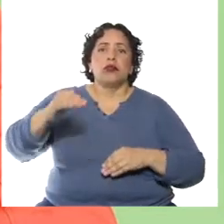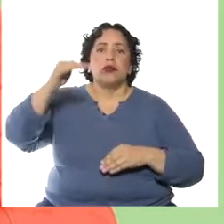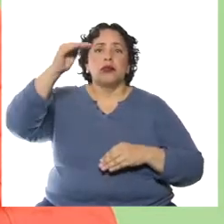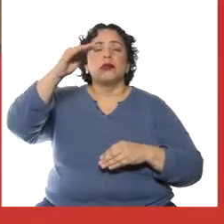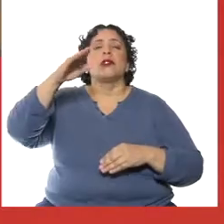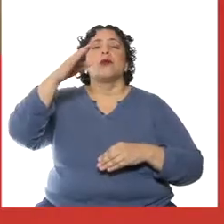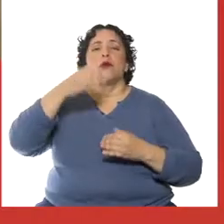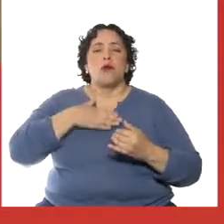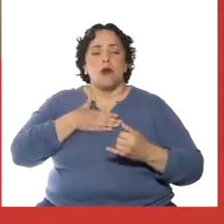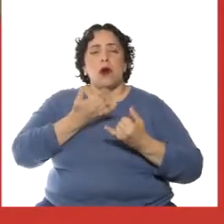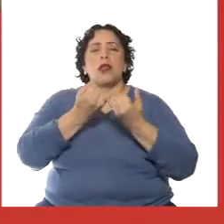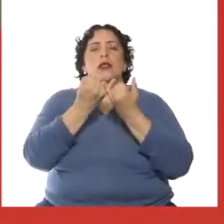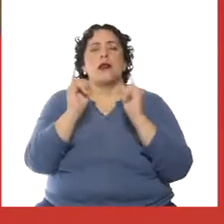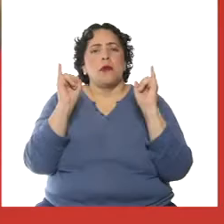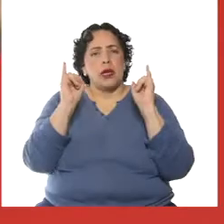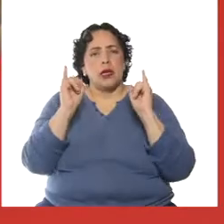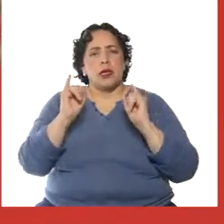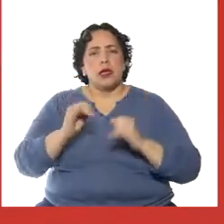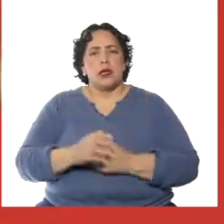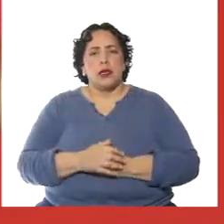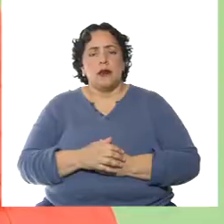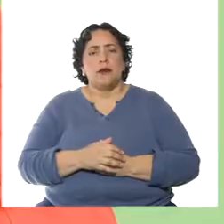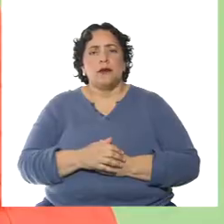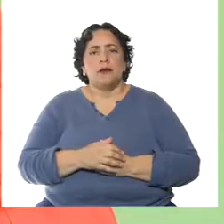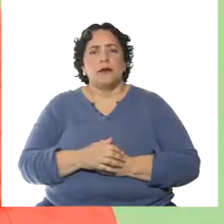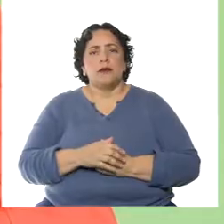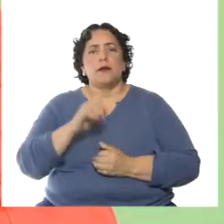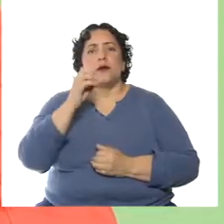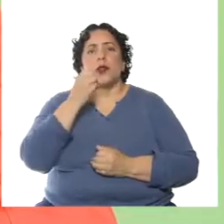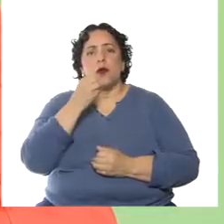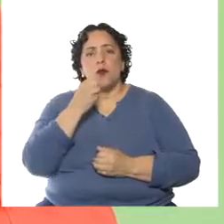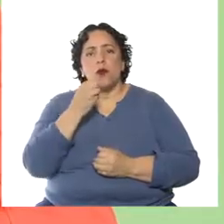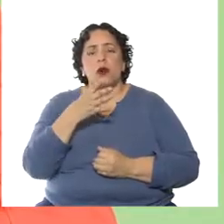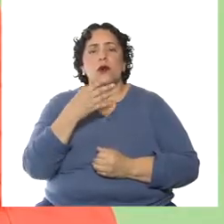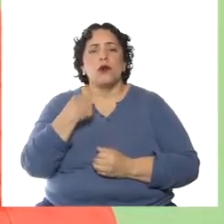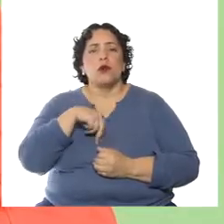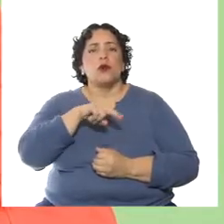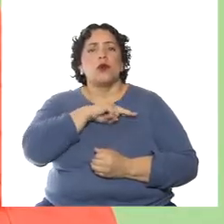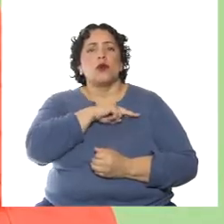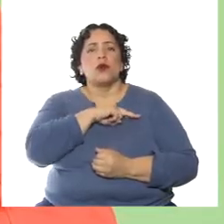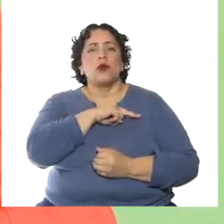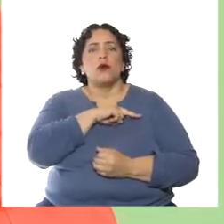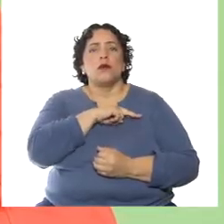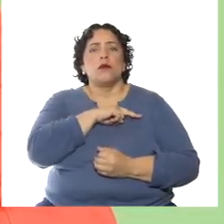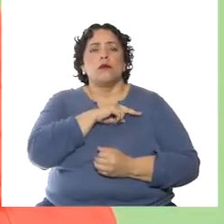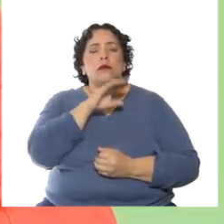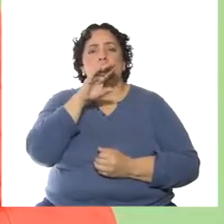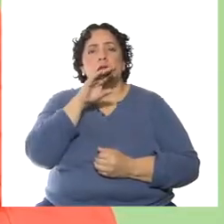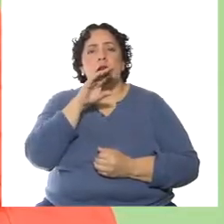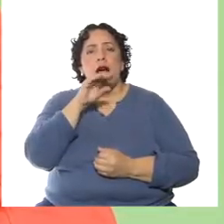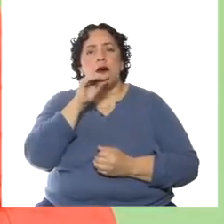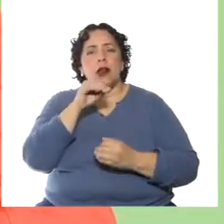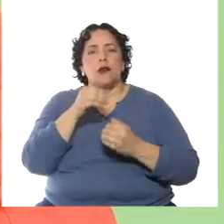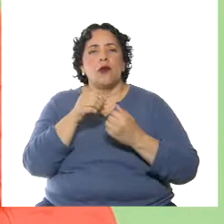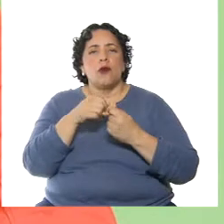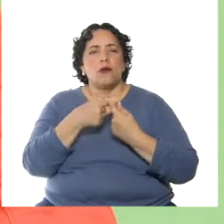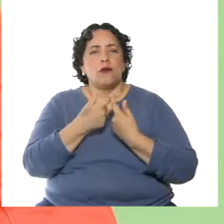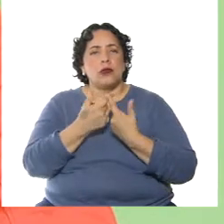ser autónomos e independientes. Y bueno, como nosotros estamos hablando de